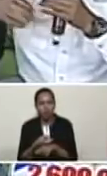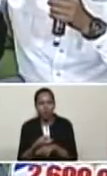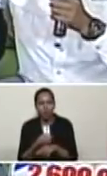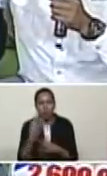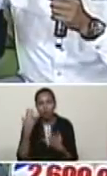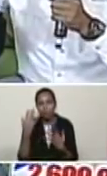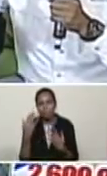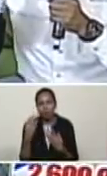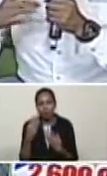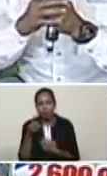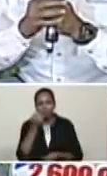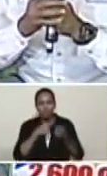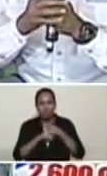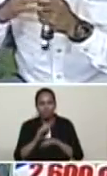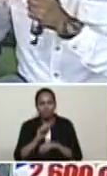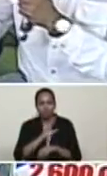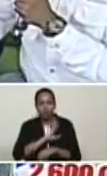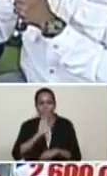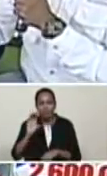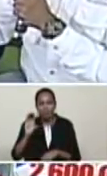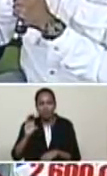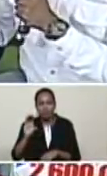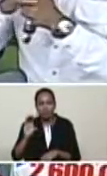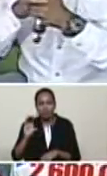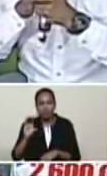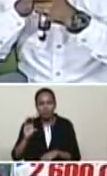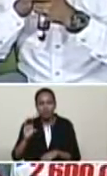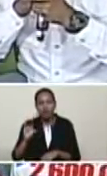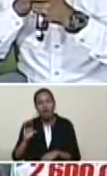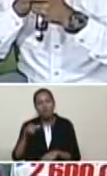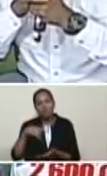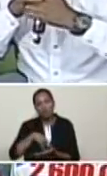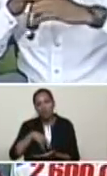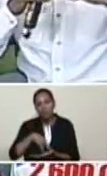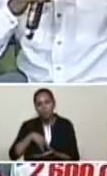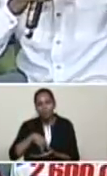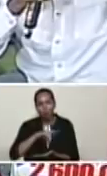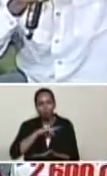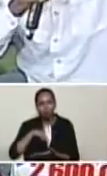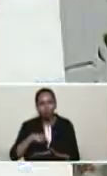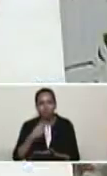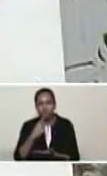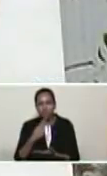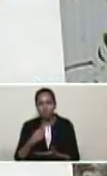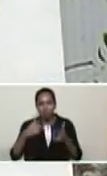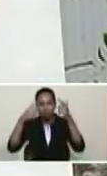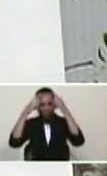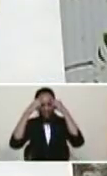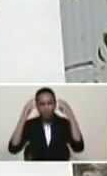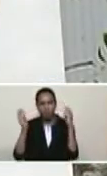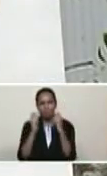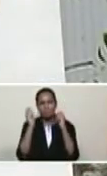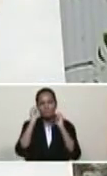y defendiendo la patria con otra, desde Carabobo, gobernador, decimos ¡Chávez vive!